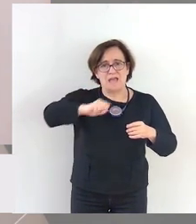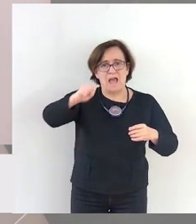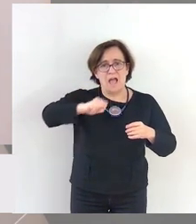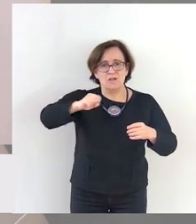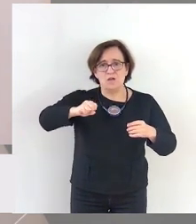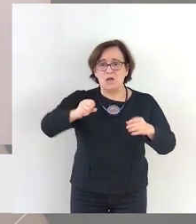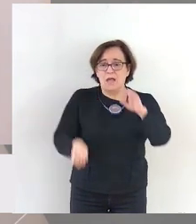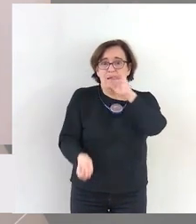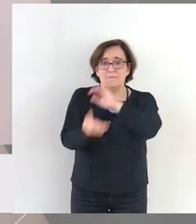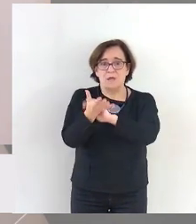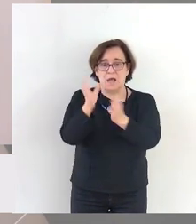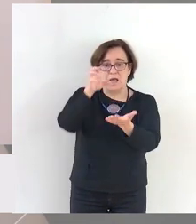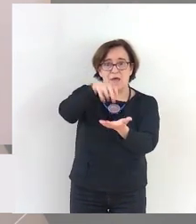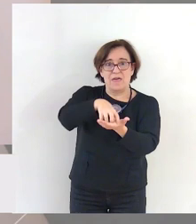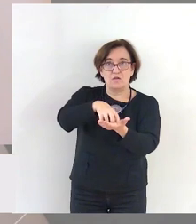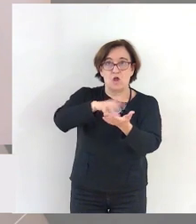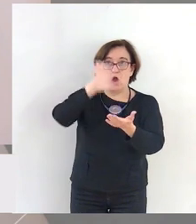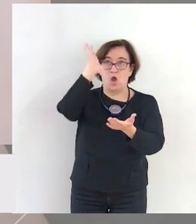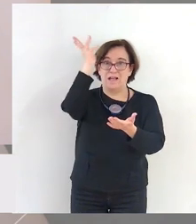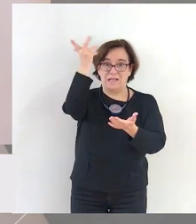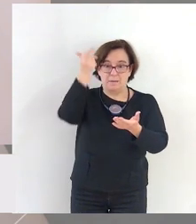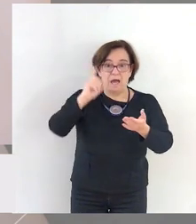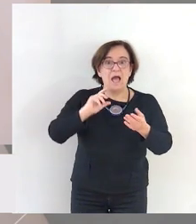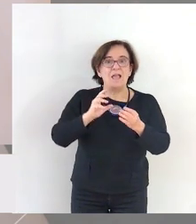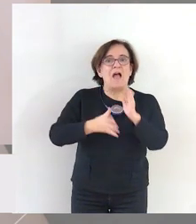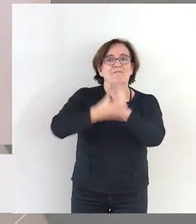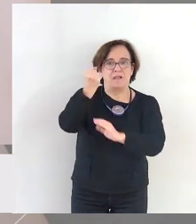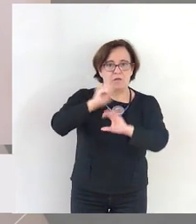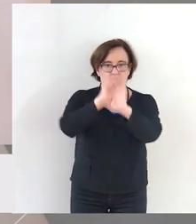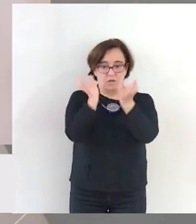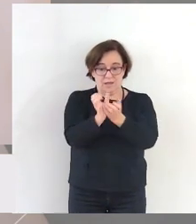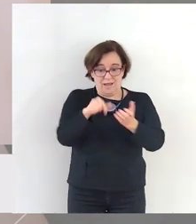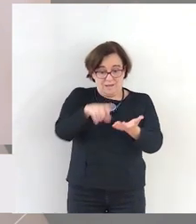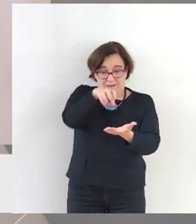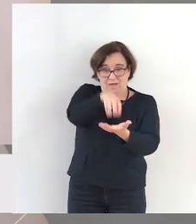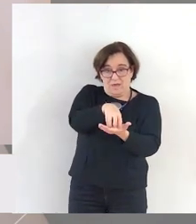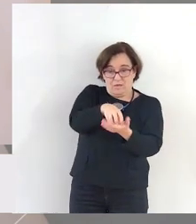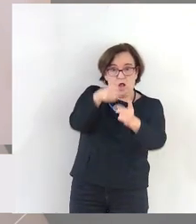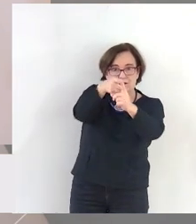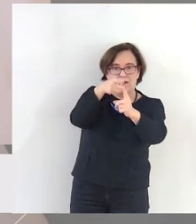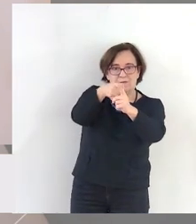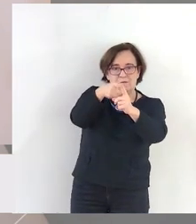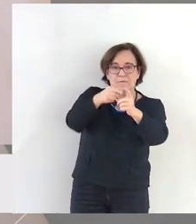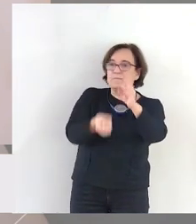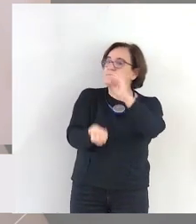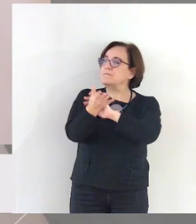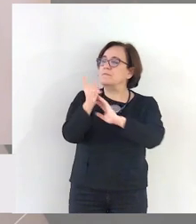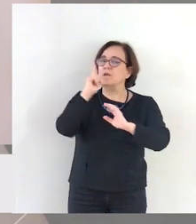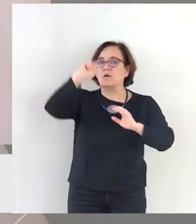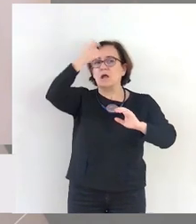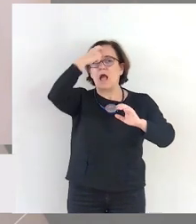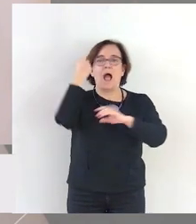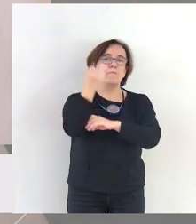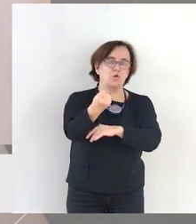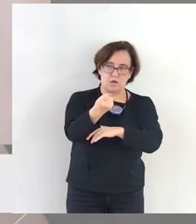desde que se fundó el centro del clima en la federación internacional este centro de referencia nació con el concepto de